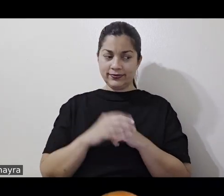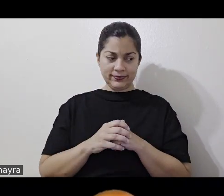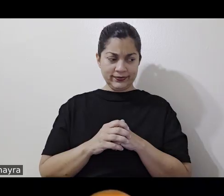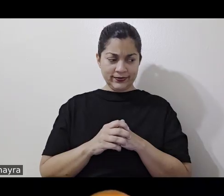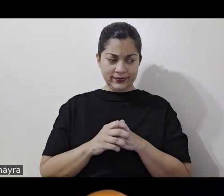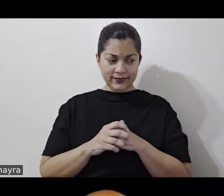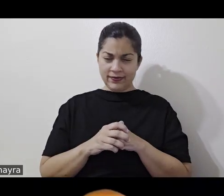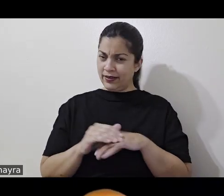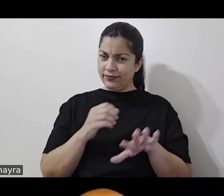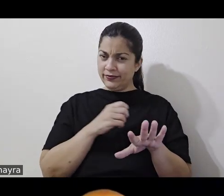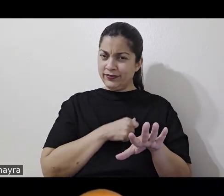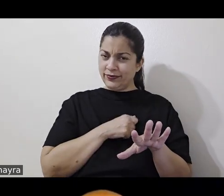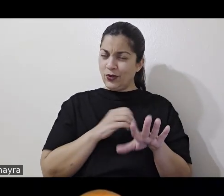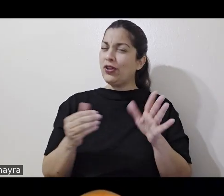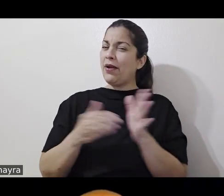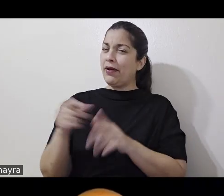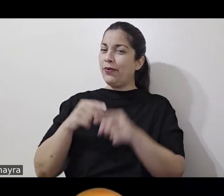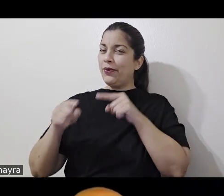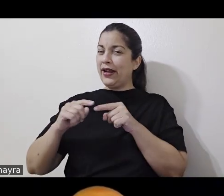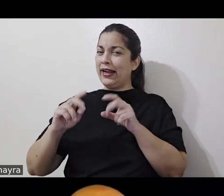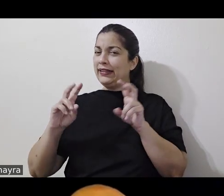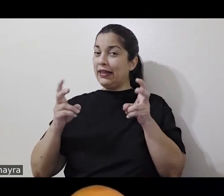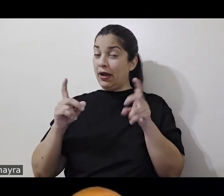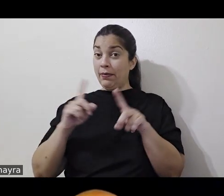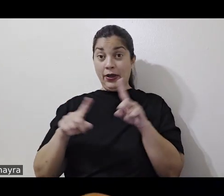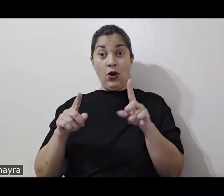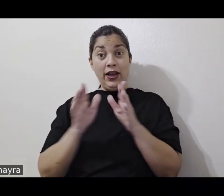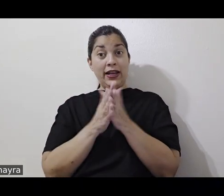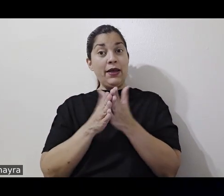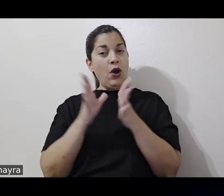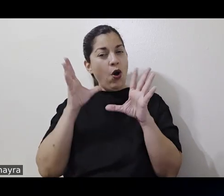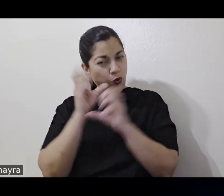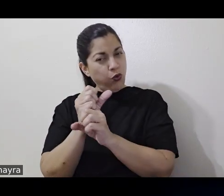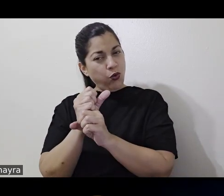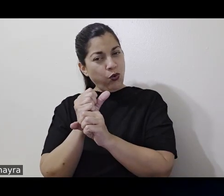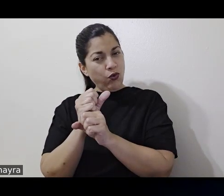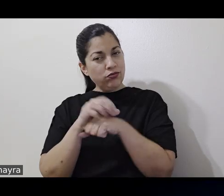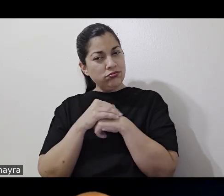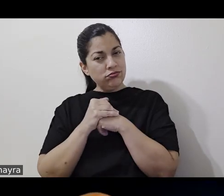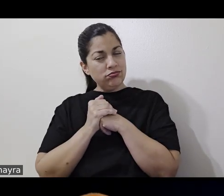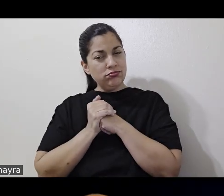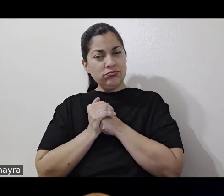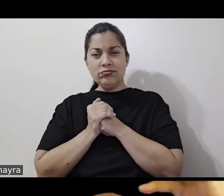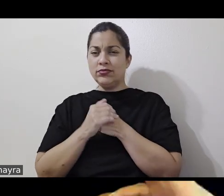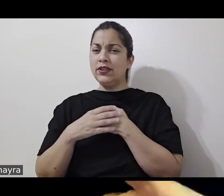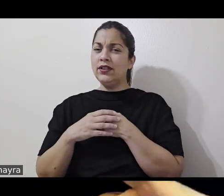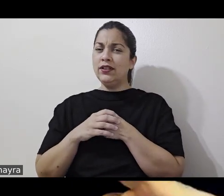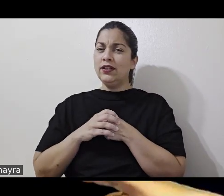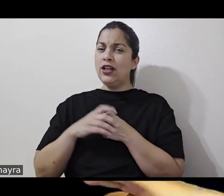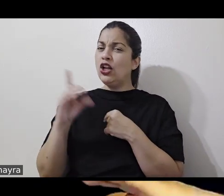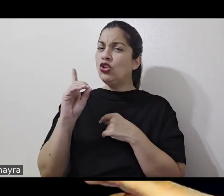Dímelo. Adriana, es que el libro me sigue atrapando. Pues dale. ¿Dónde